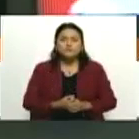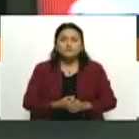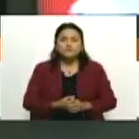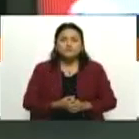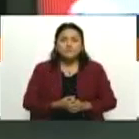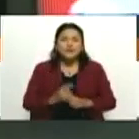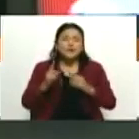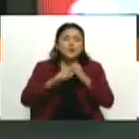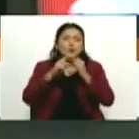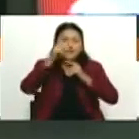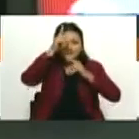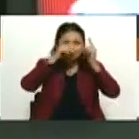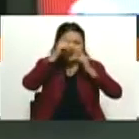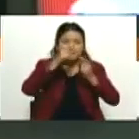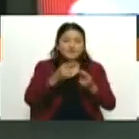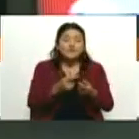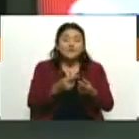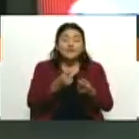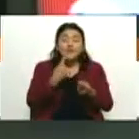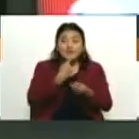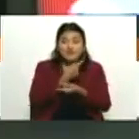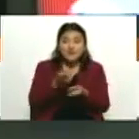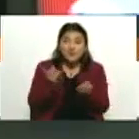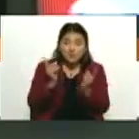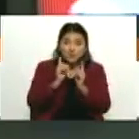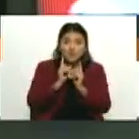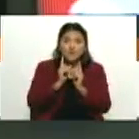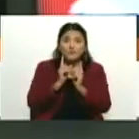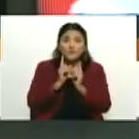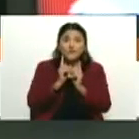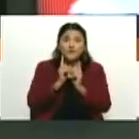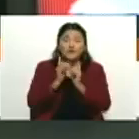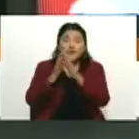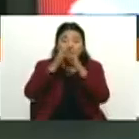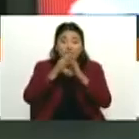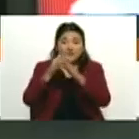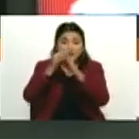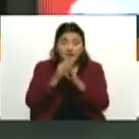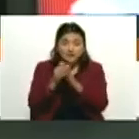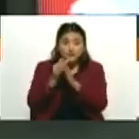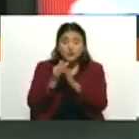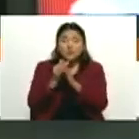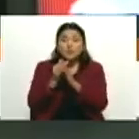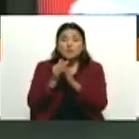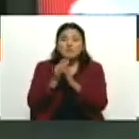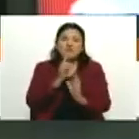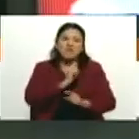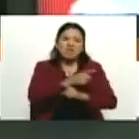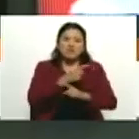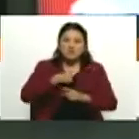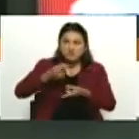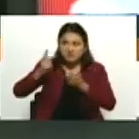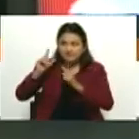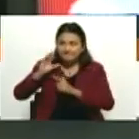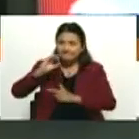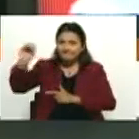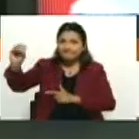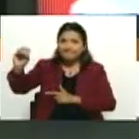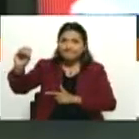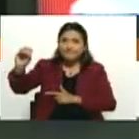nos dijo un día al imperialismo, ni así tantico, nosotros hoy día